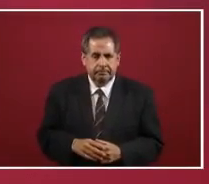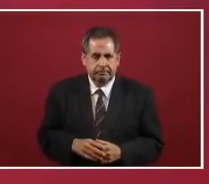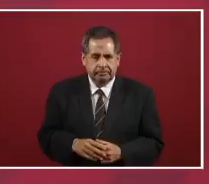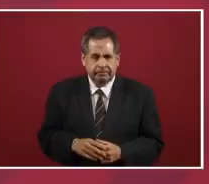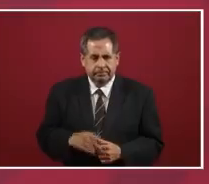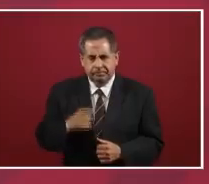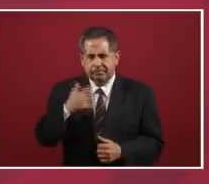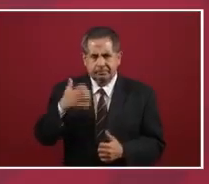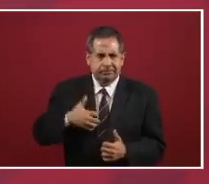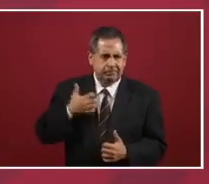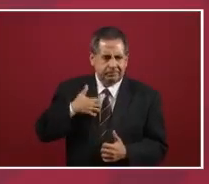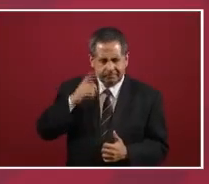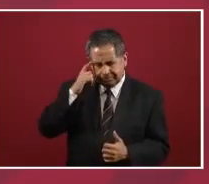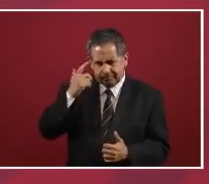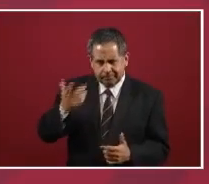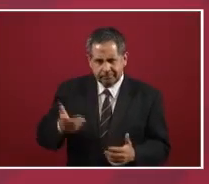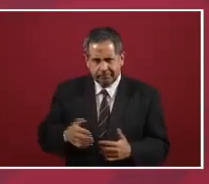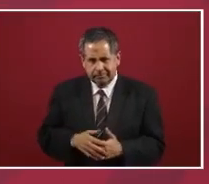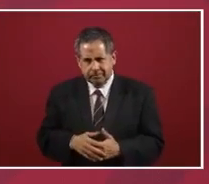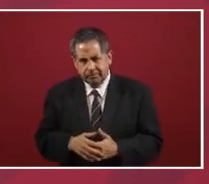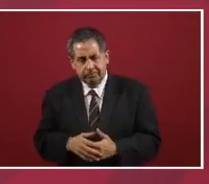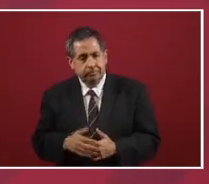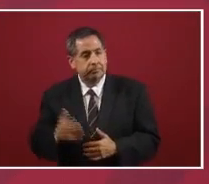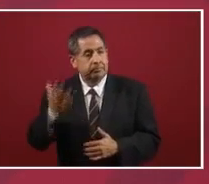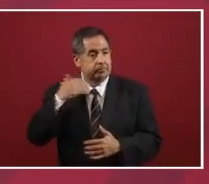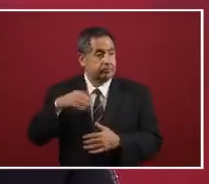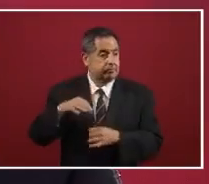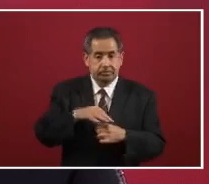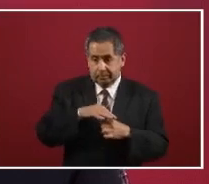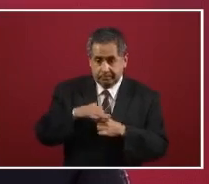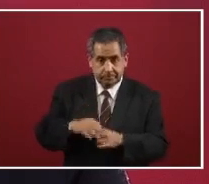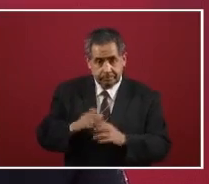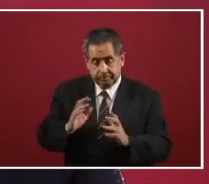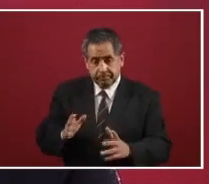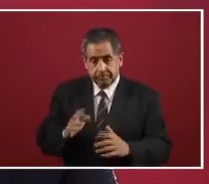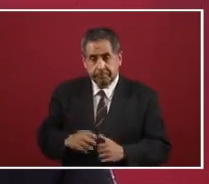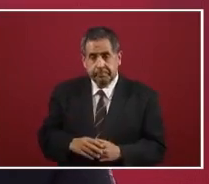se enojaron mucho porque ya habían votado